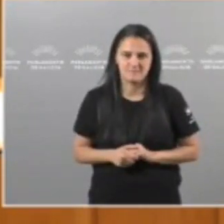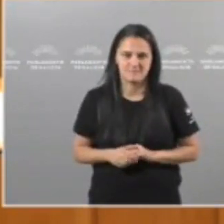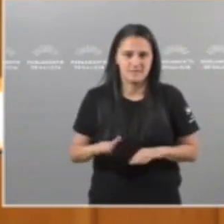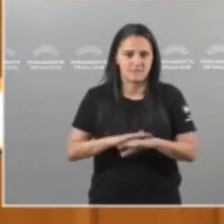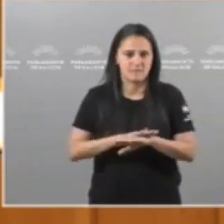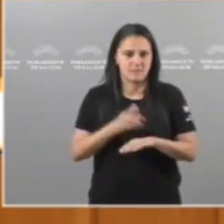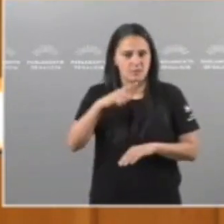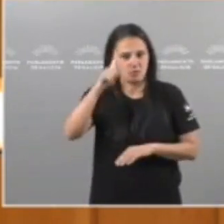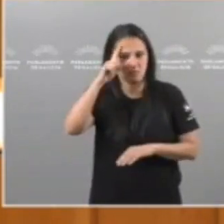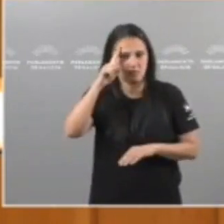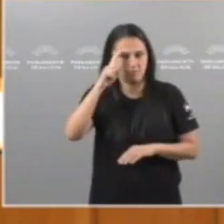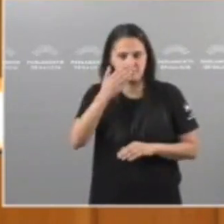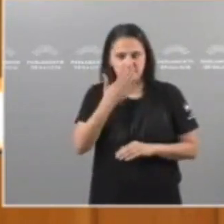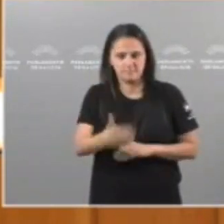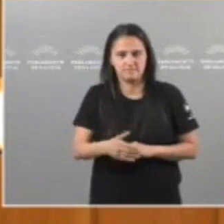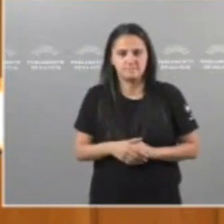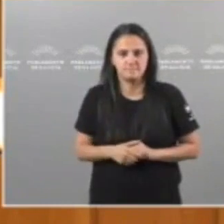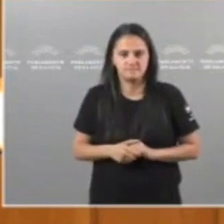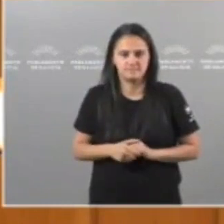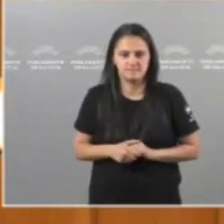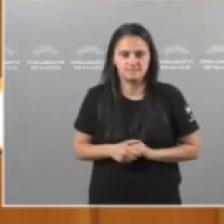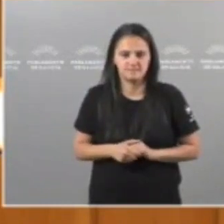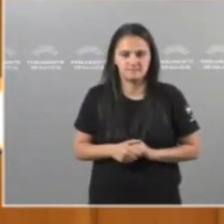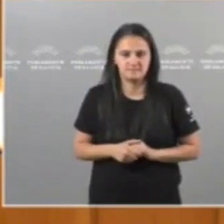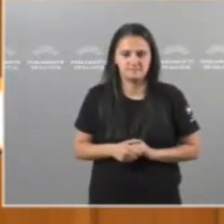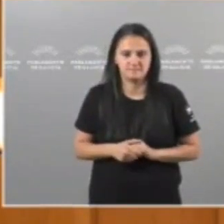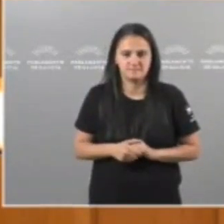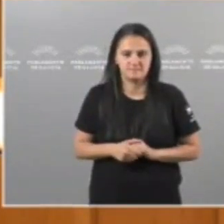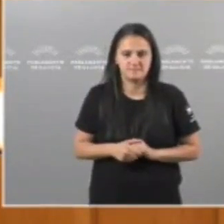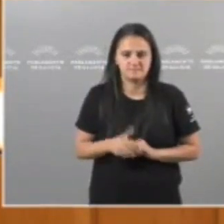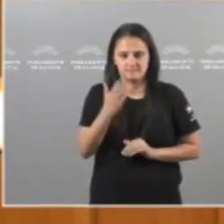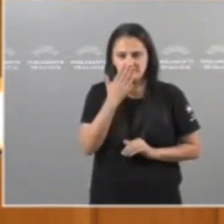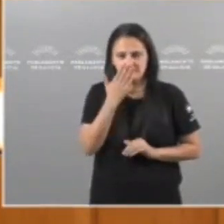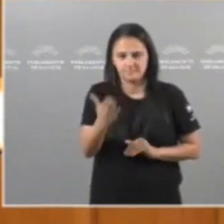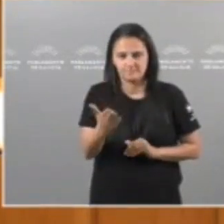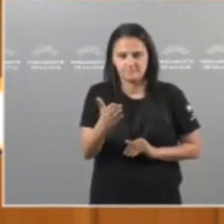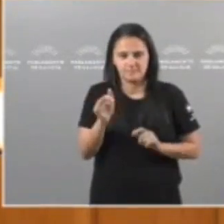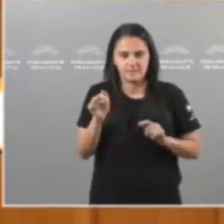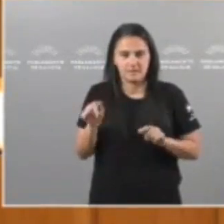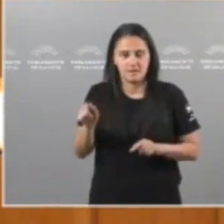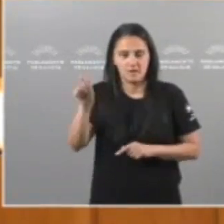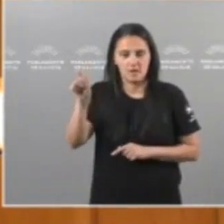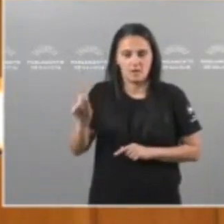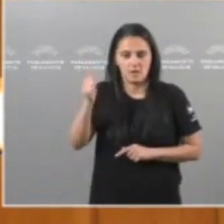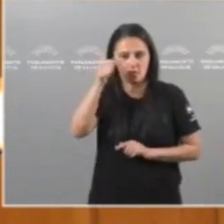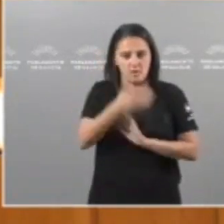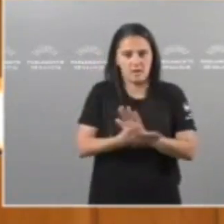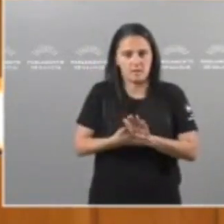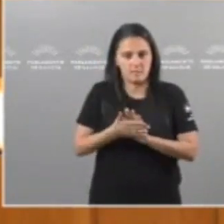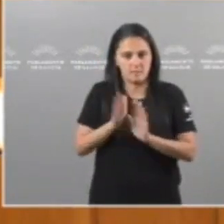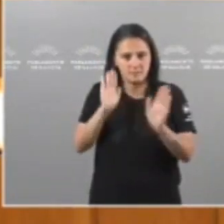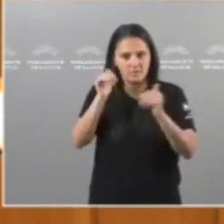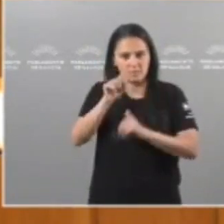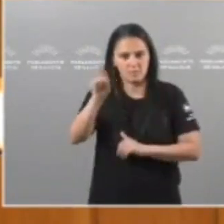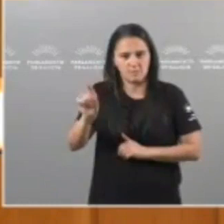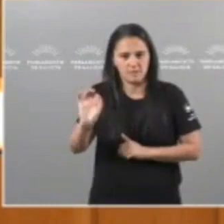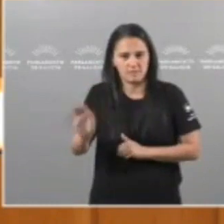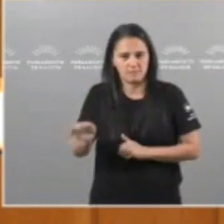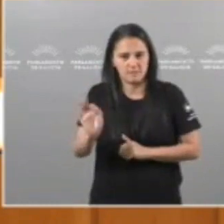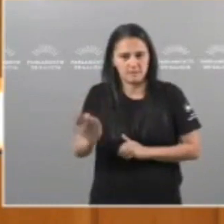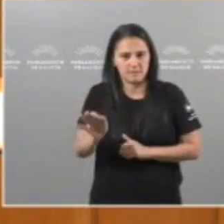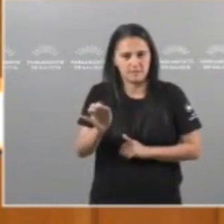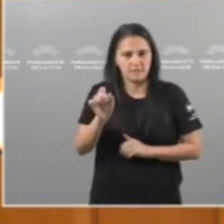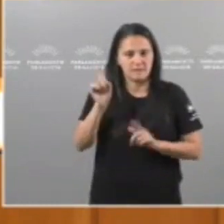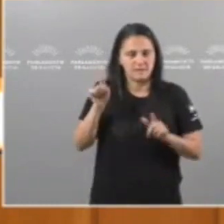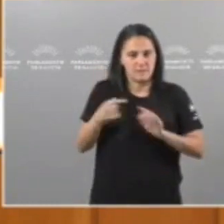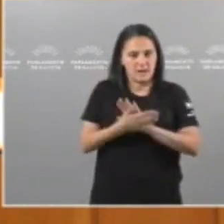perdón, eu tampouco sabía, verdade. Entonces, este home, sí, aquí estamos falando de primaria, é verdade, estamos falando de primaria, pero tamén